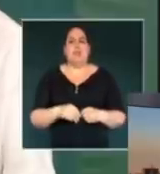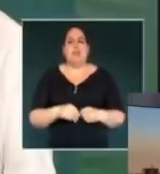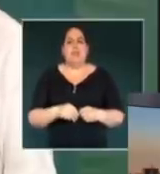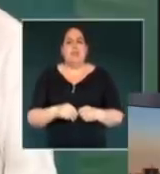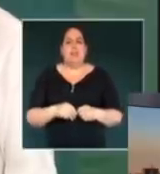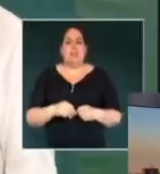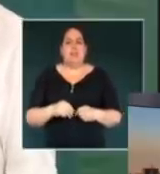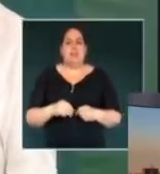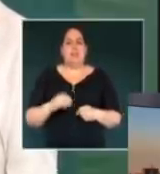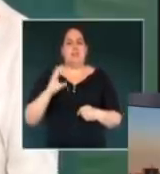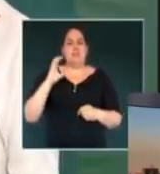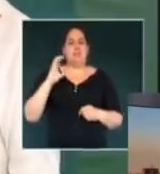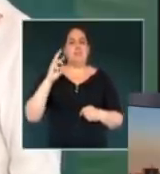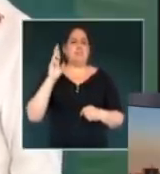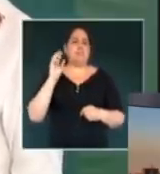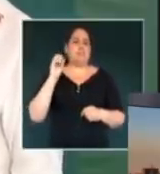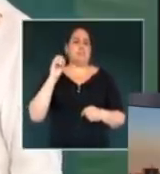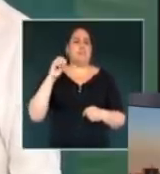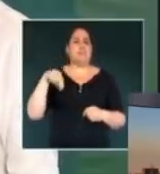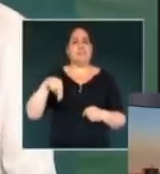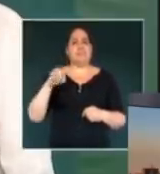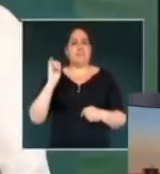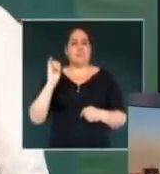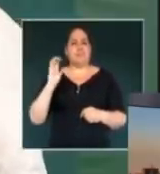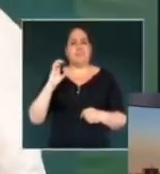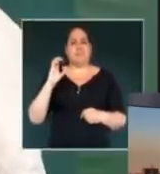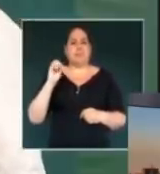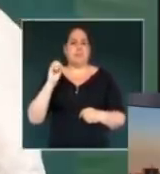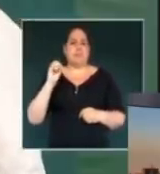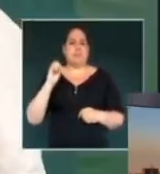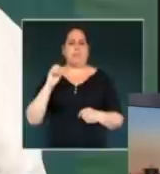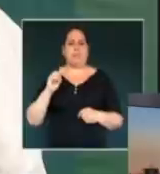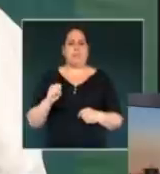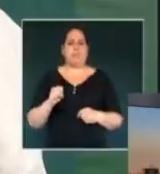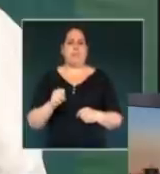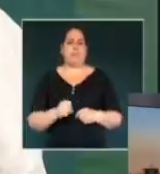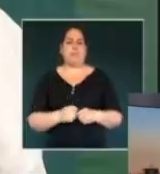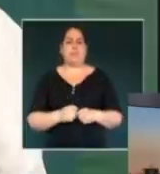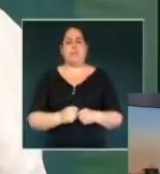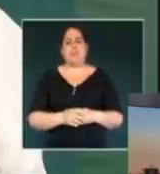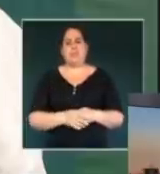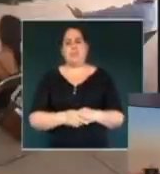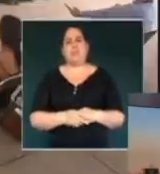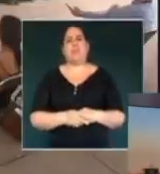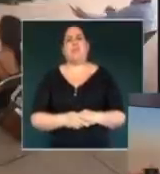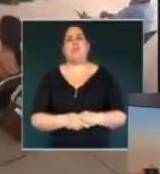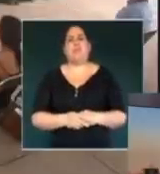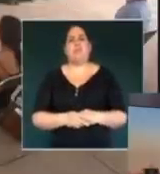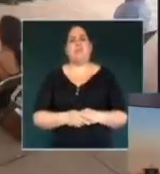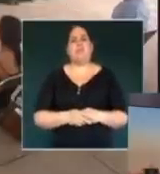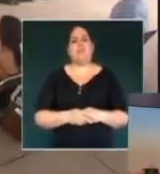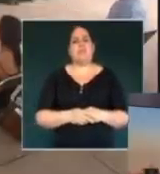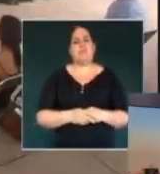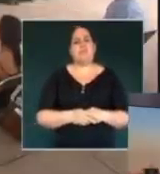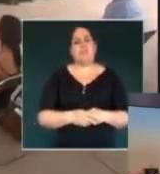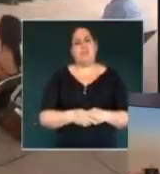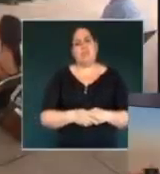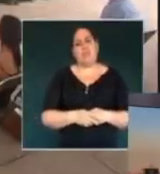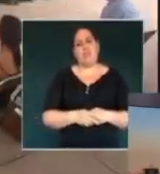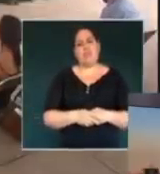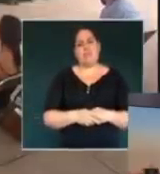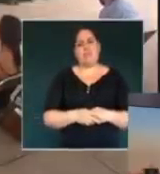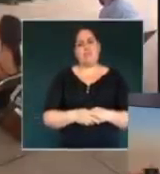más ha afectado con la pandemia. ¿Por eso es la cifra de 50 mil? En